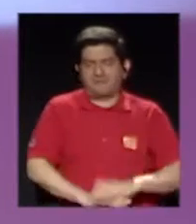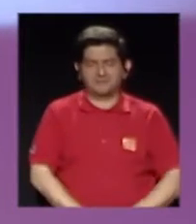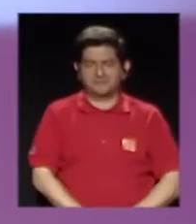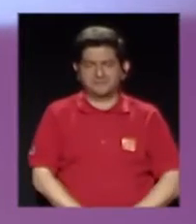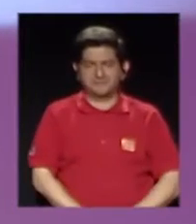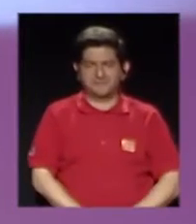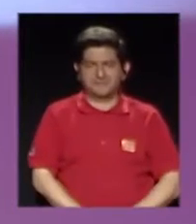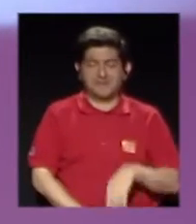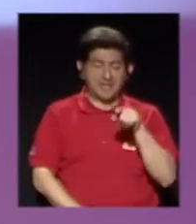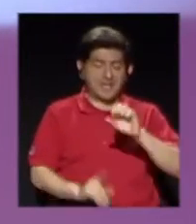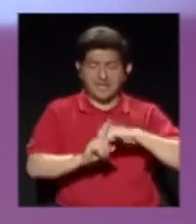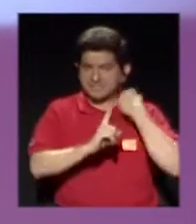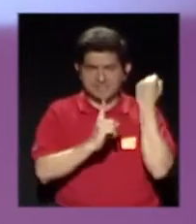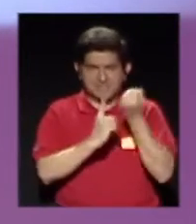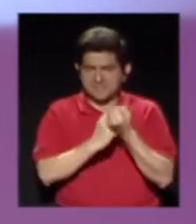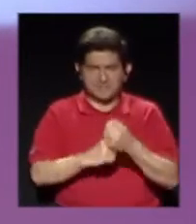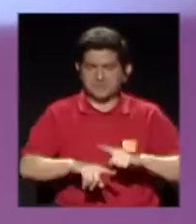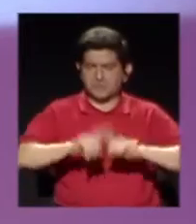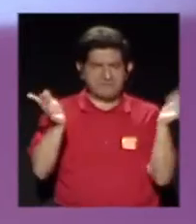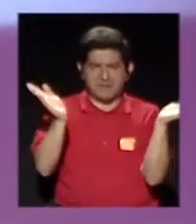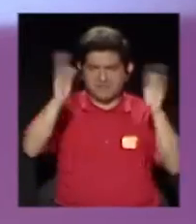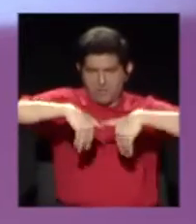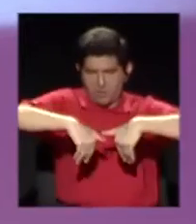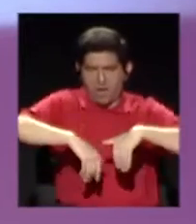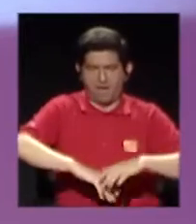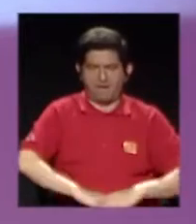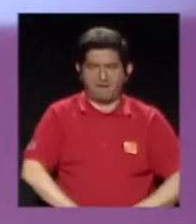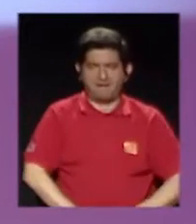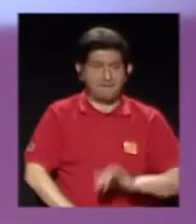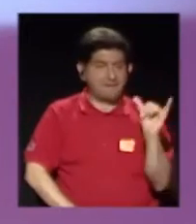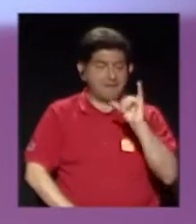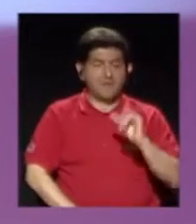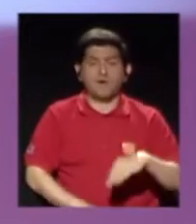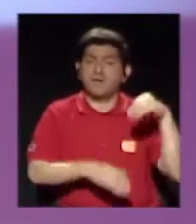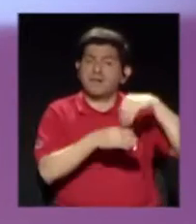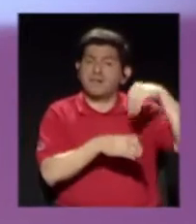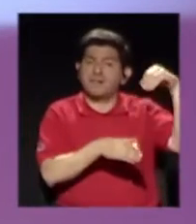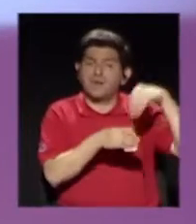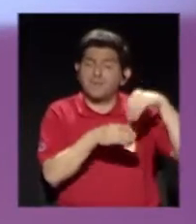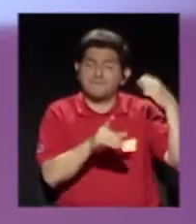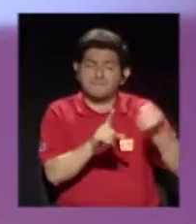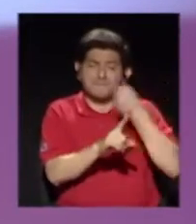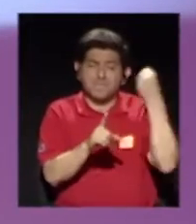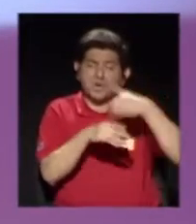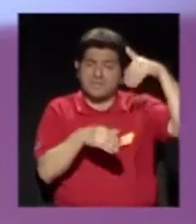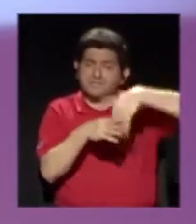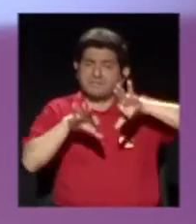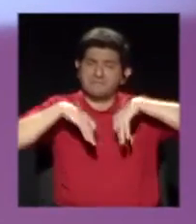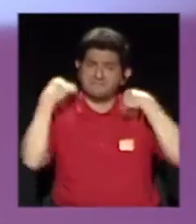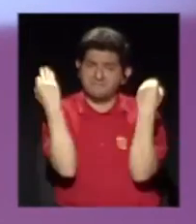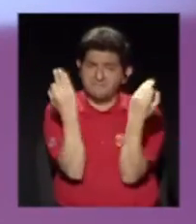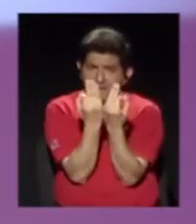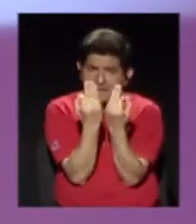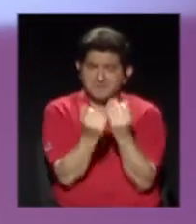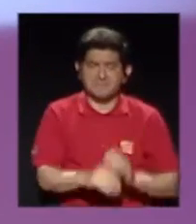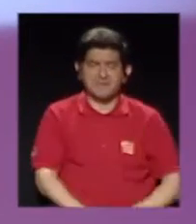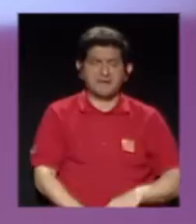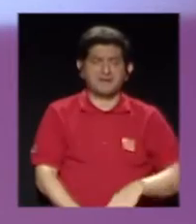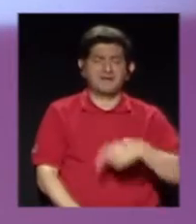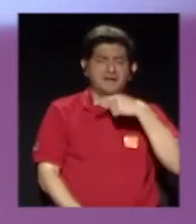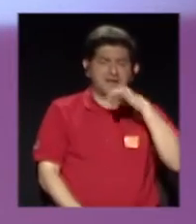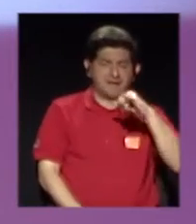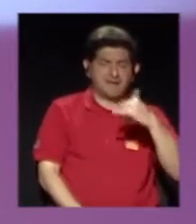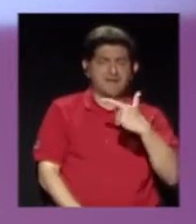diferencia la situación económica y por otro lado también el componente de la viole intrafamiliar contra lesbianas y